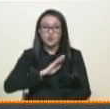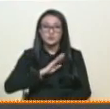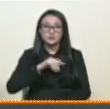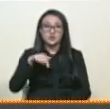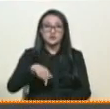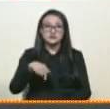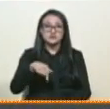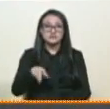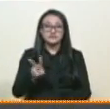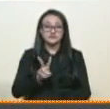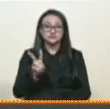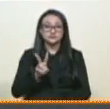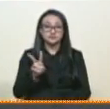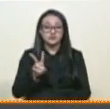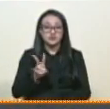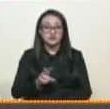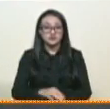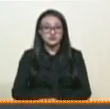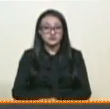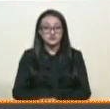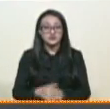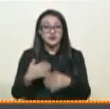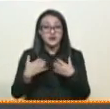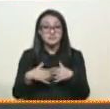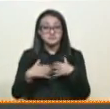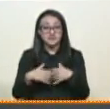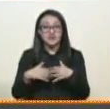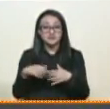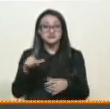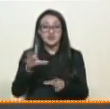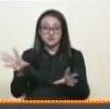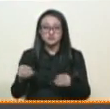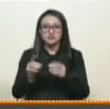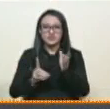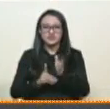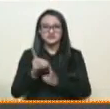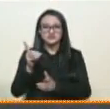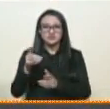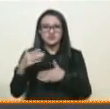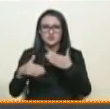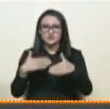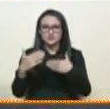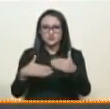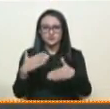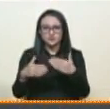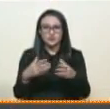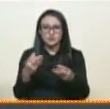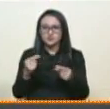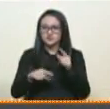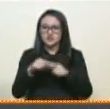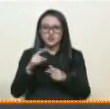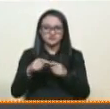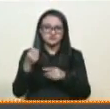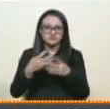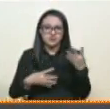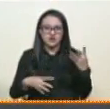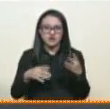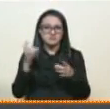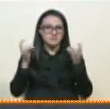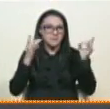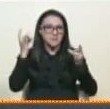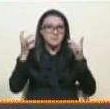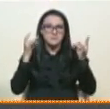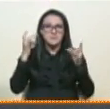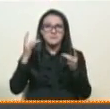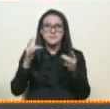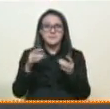de nosotros, y que posteriormente la empresa Marmati lo tomó y lo ha desarrollado y bueno, ha hecho mucho, digamos, ha hecho